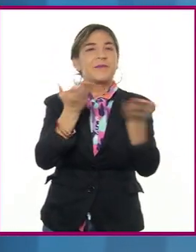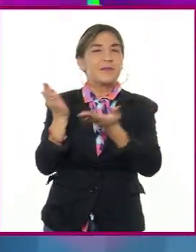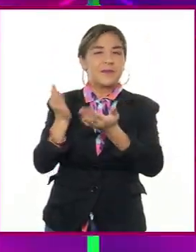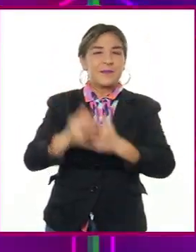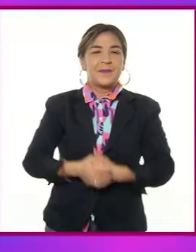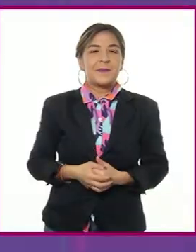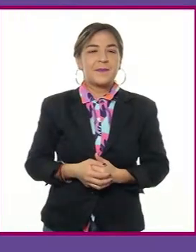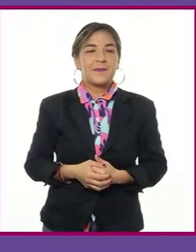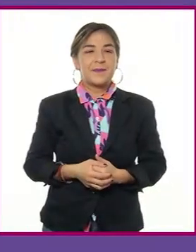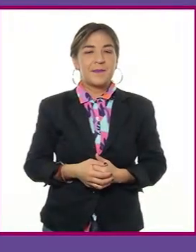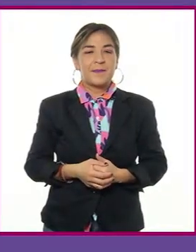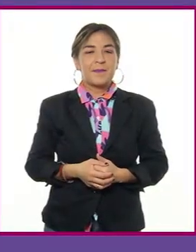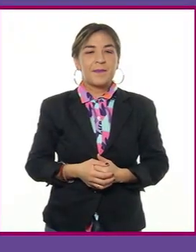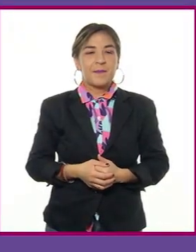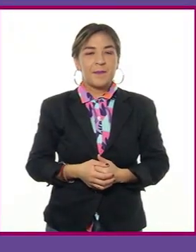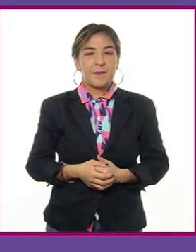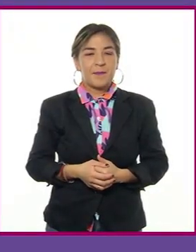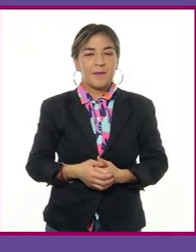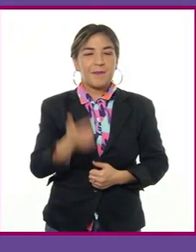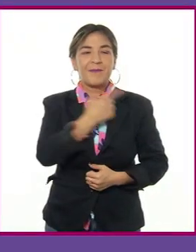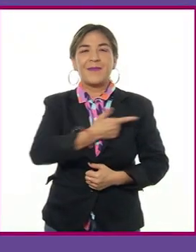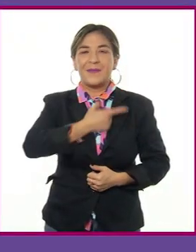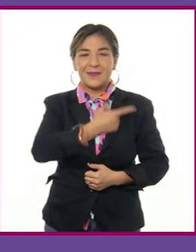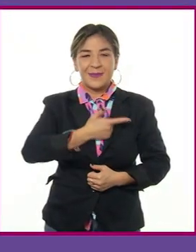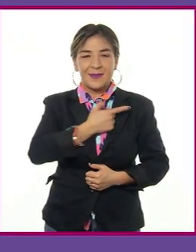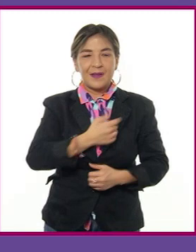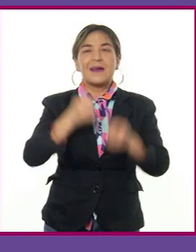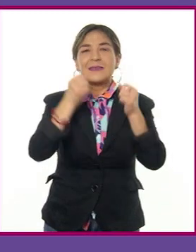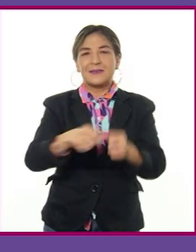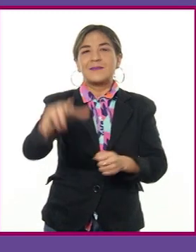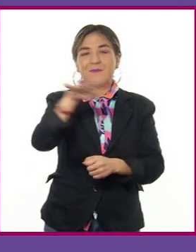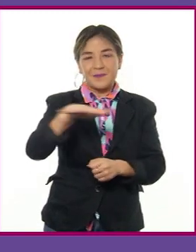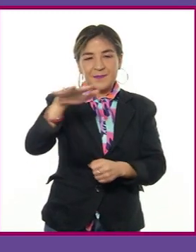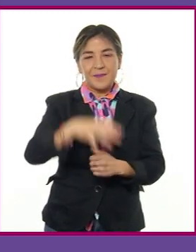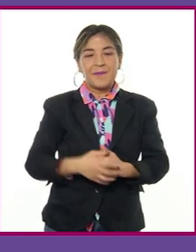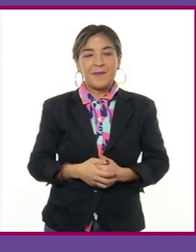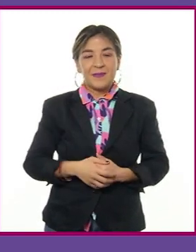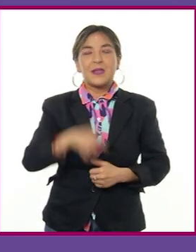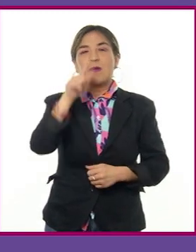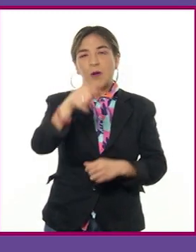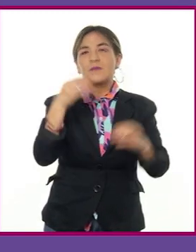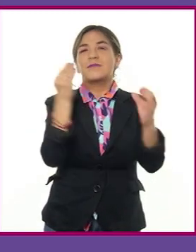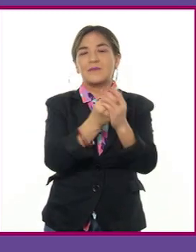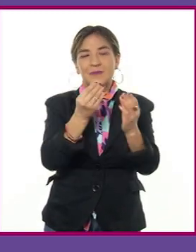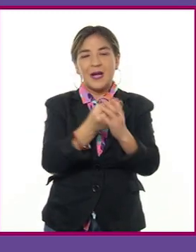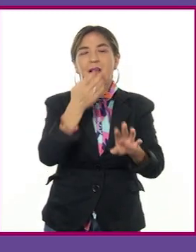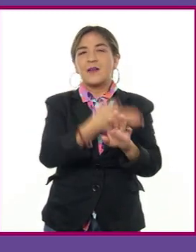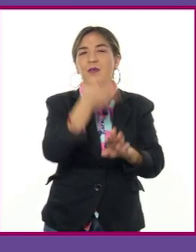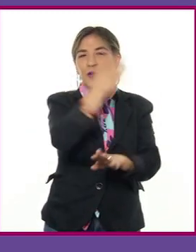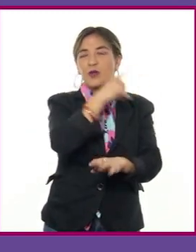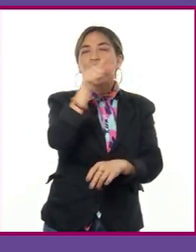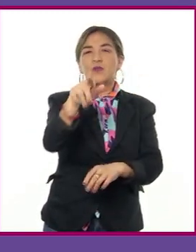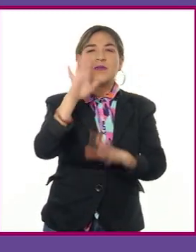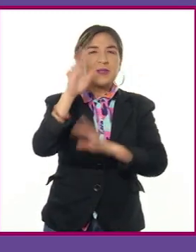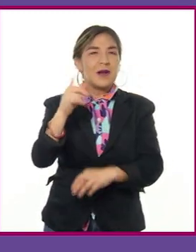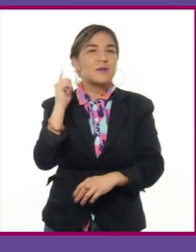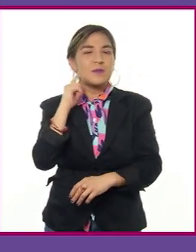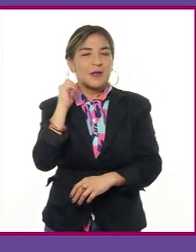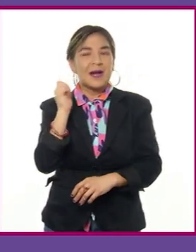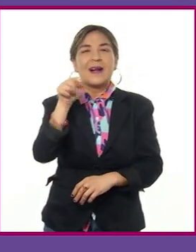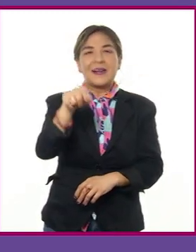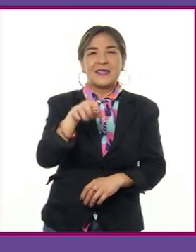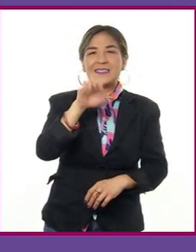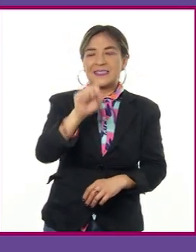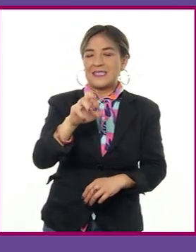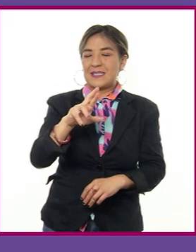Adelante. Con gusto. Seguramente en varias sesiones has escuchado que las y los